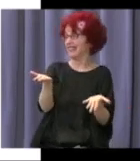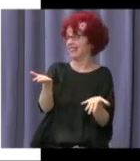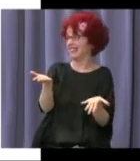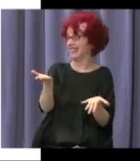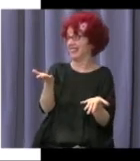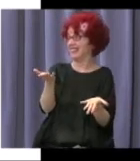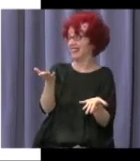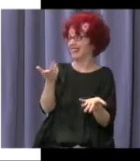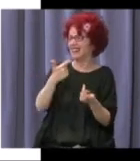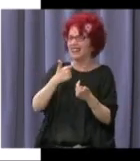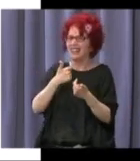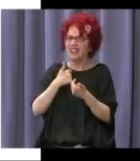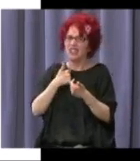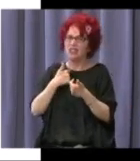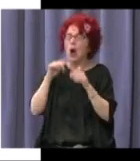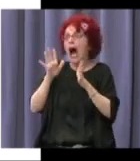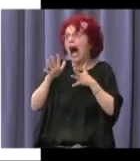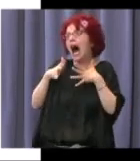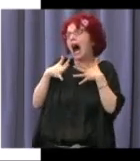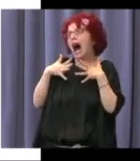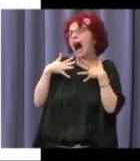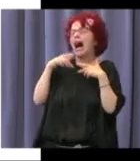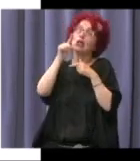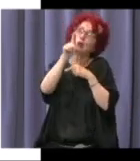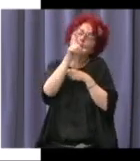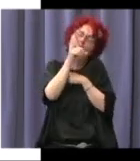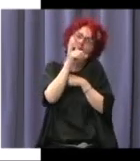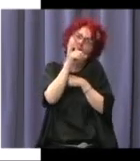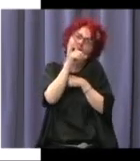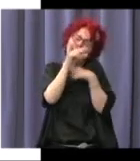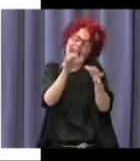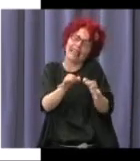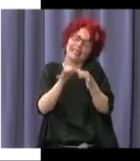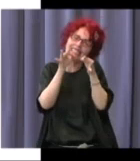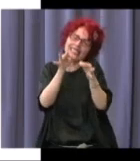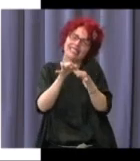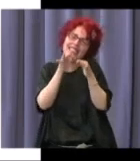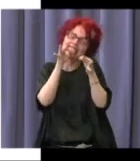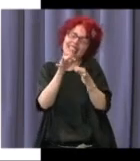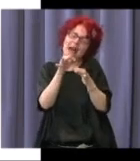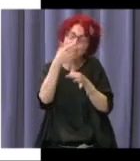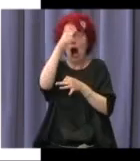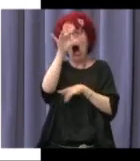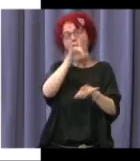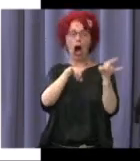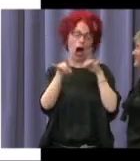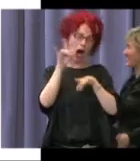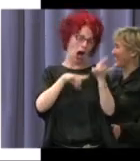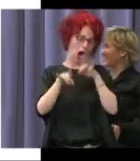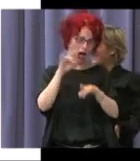Admirada tú serás, si callada siempre estás. Ahora, yo esa... ¿Vale?